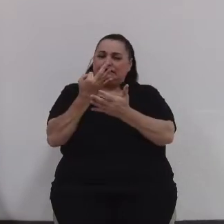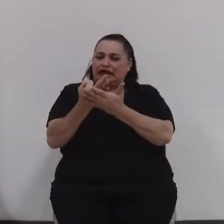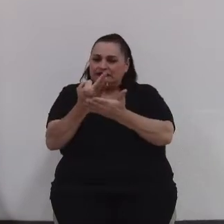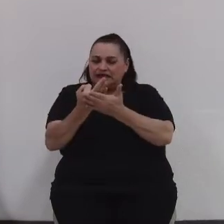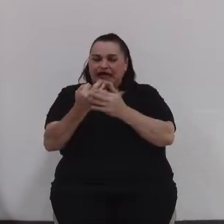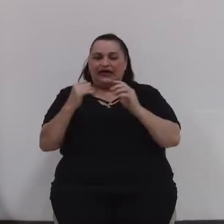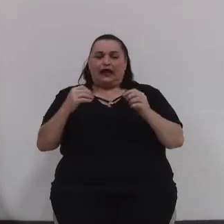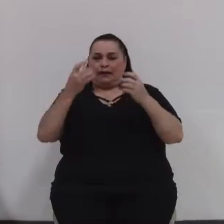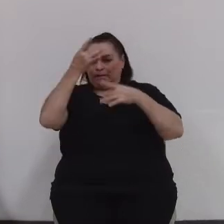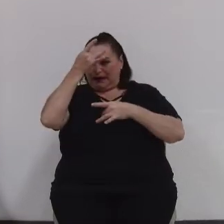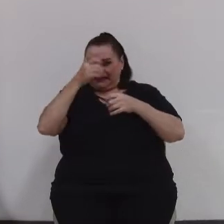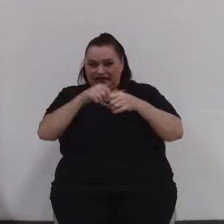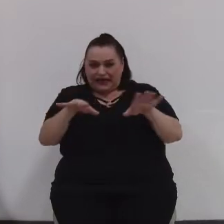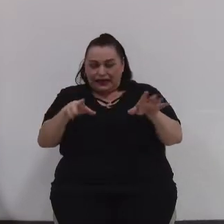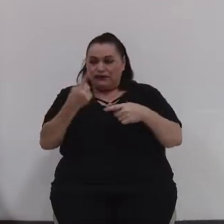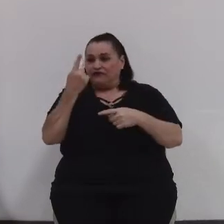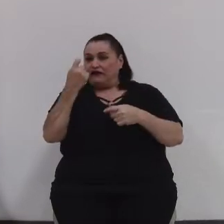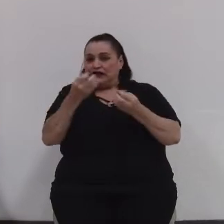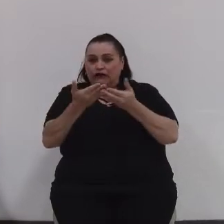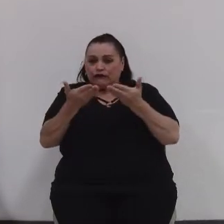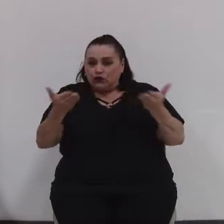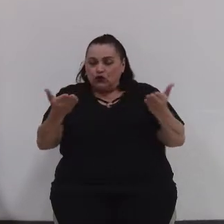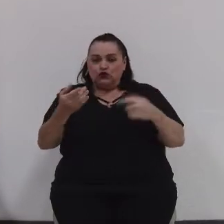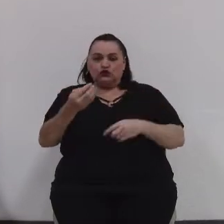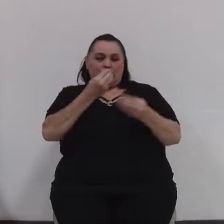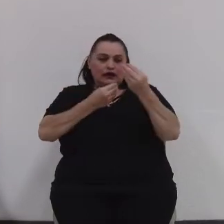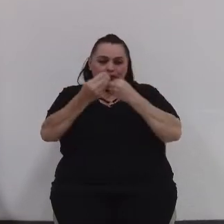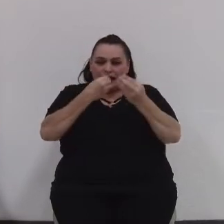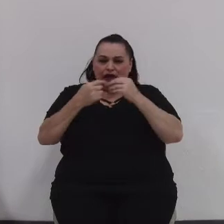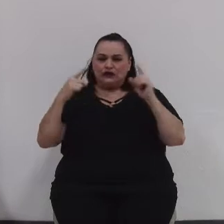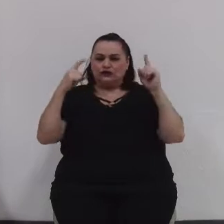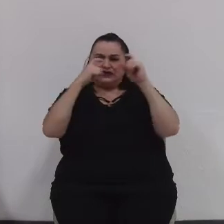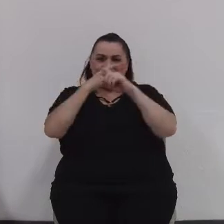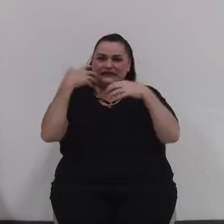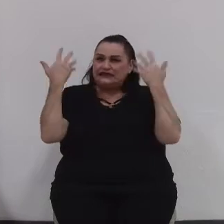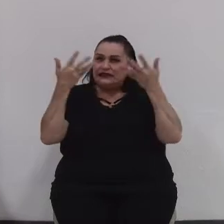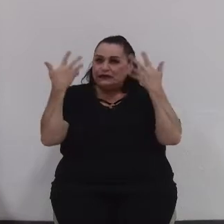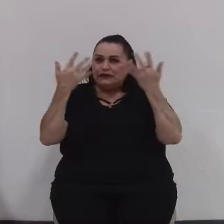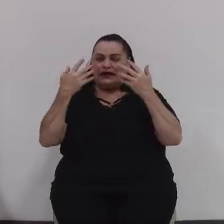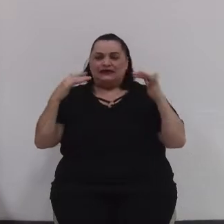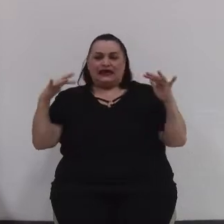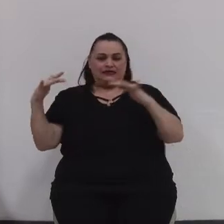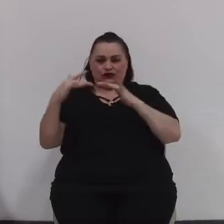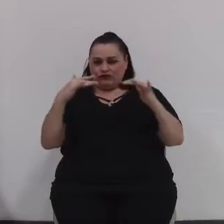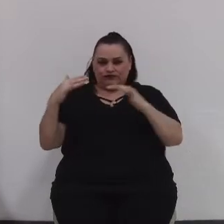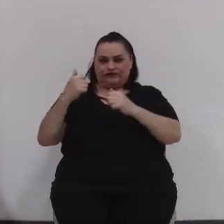de suministros, especialmente de alimentos, crisis climática, conflictos armados.